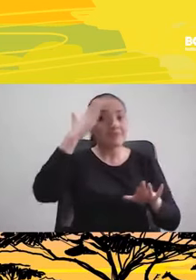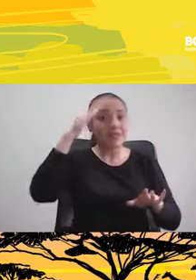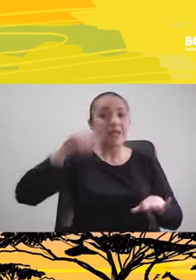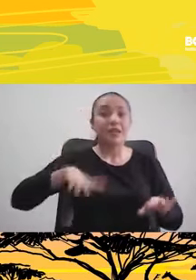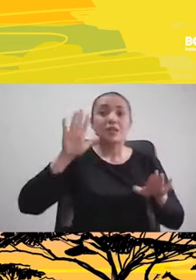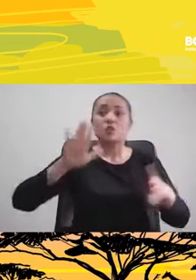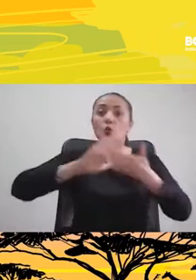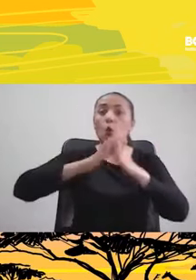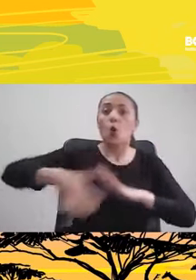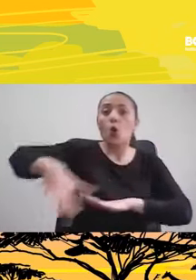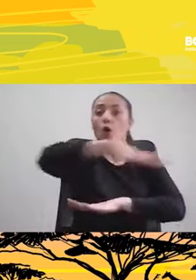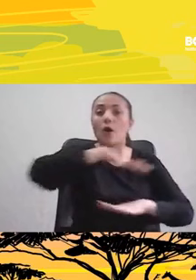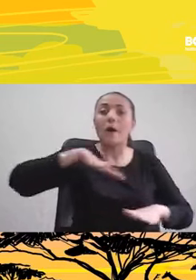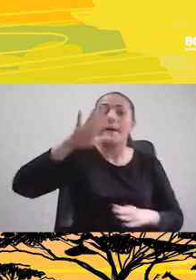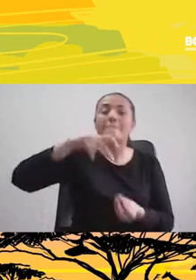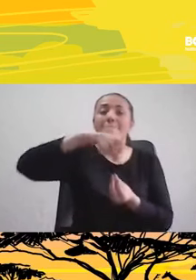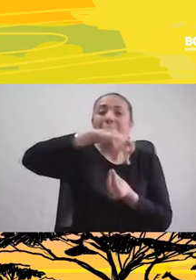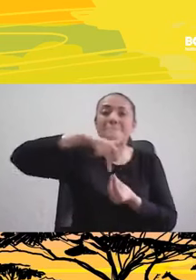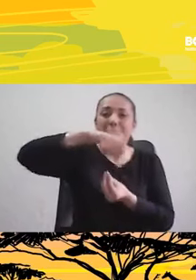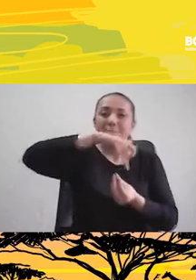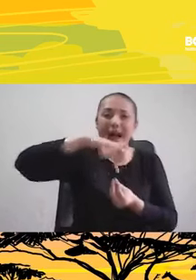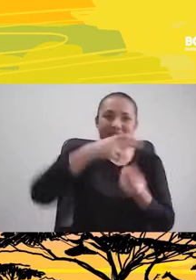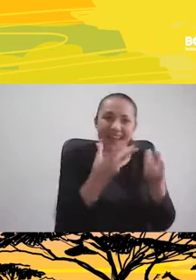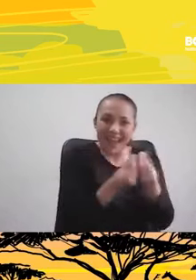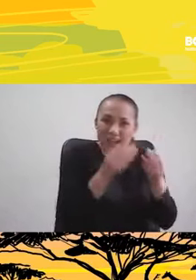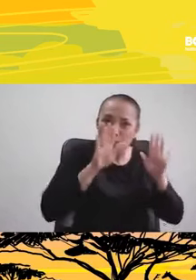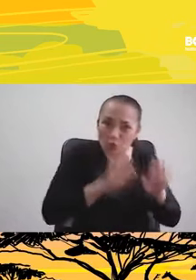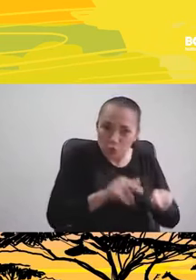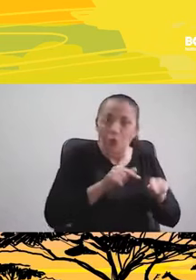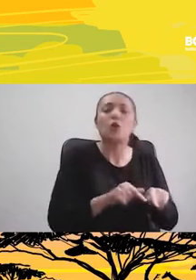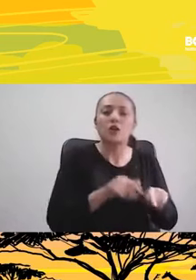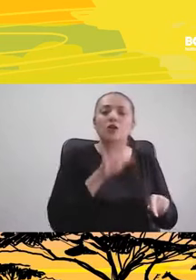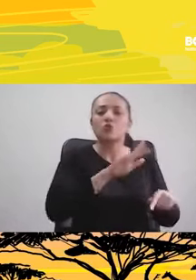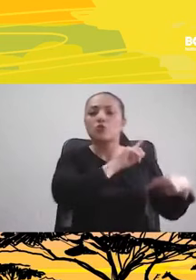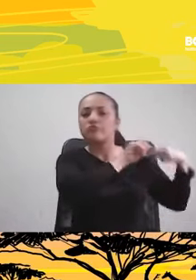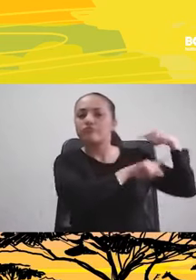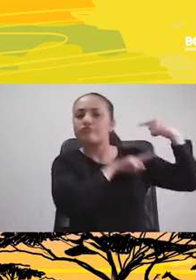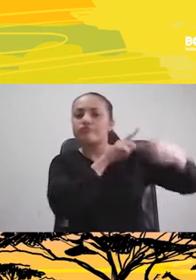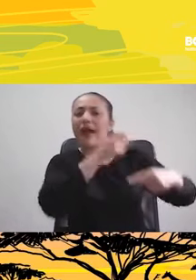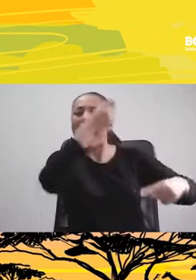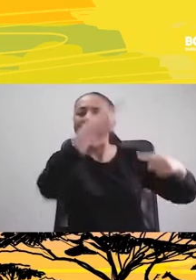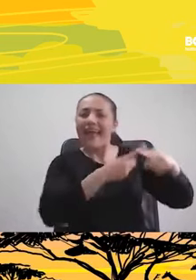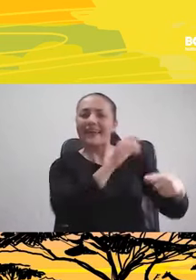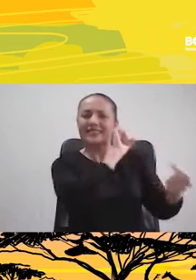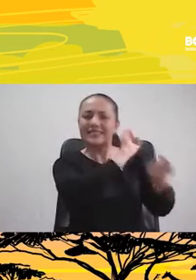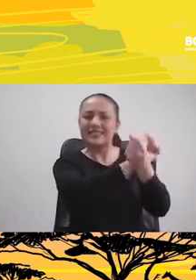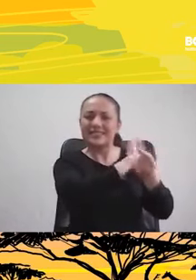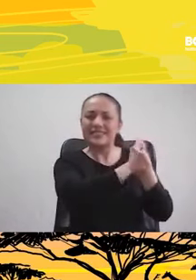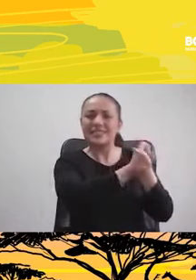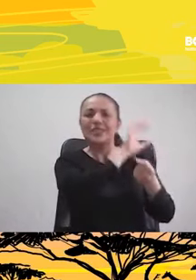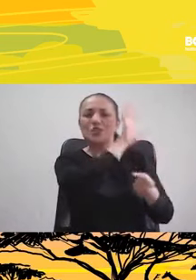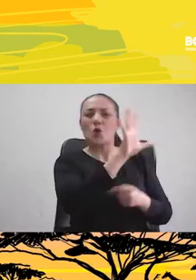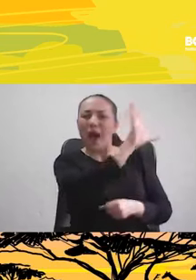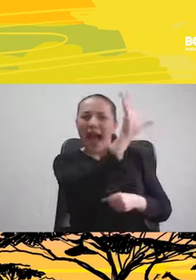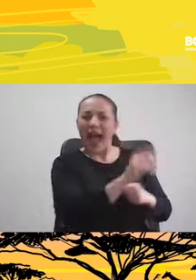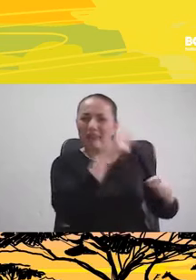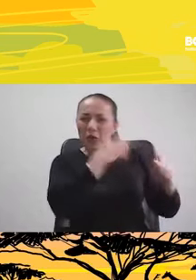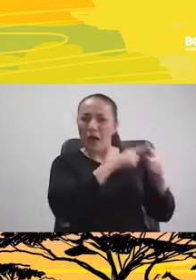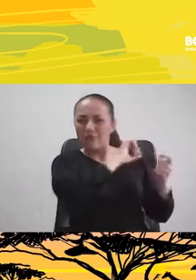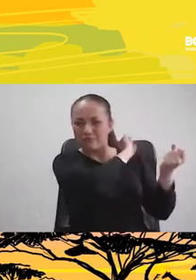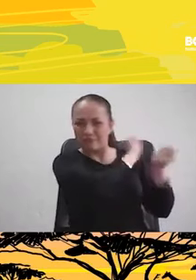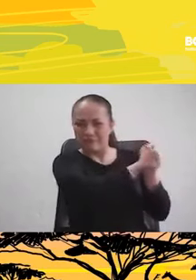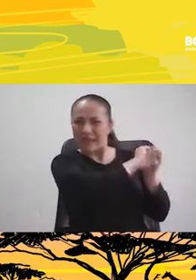son poblaciones afrocolombianas, descendientes de esclavizados que mediante actos de resistencia y